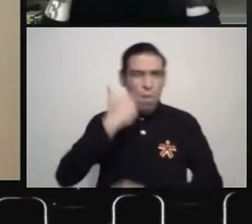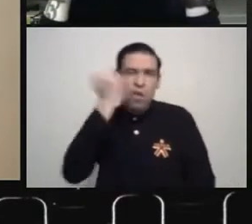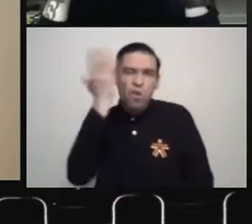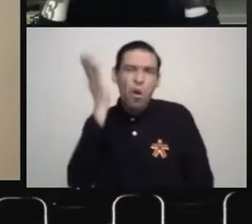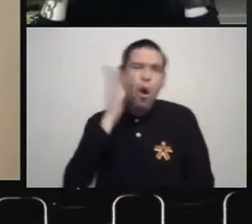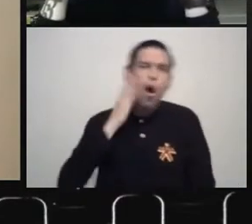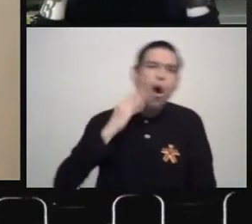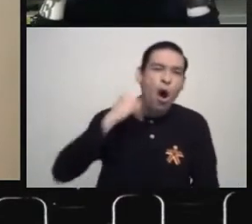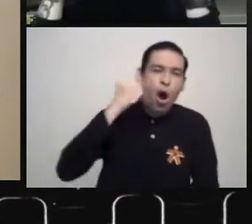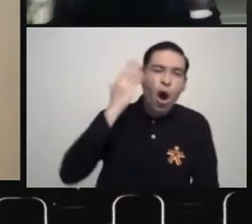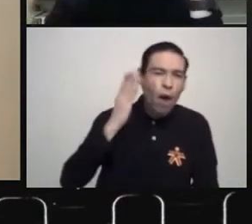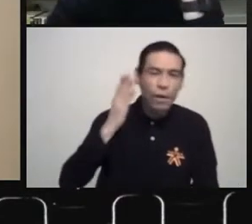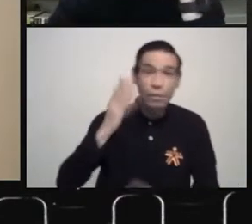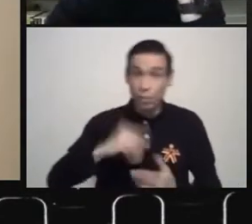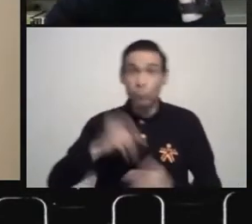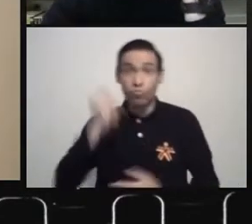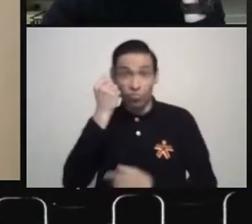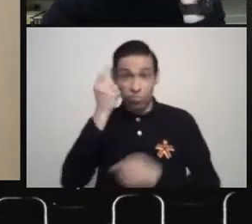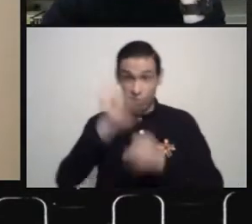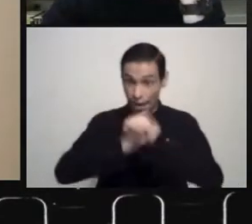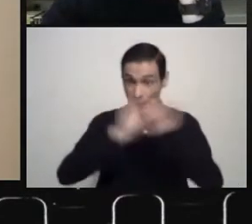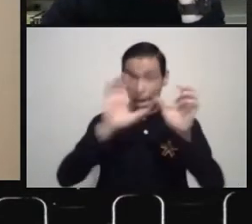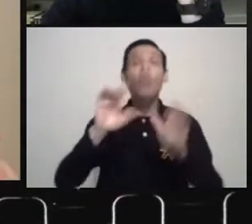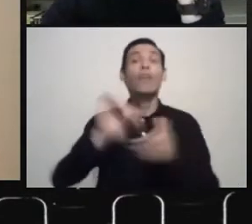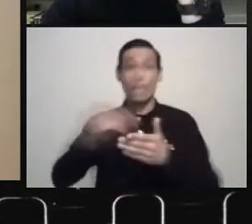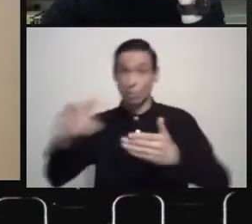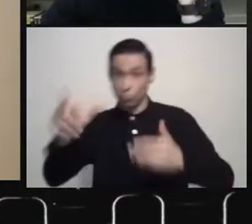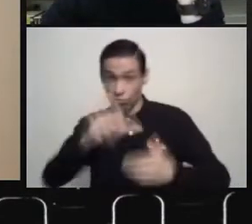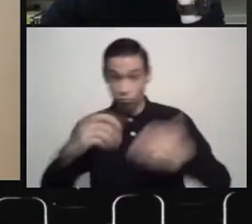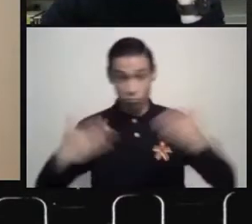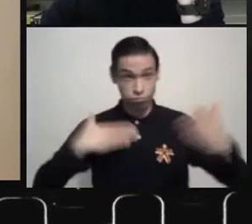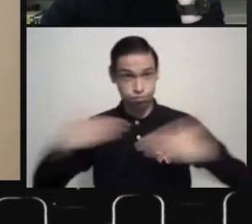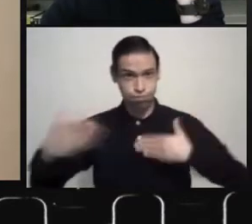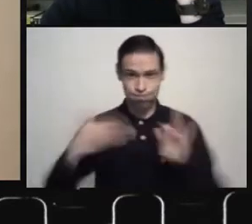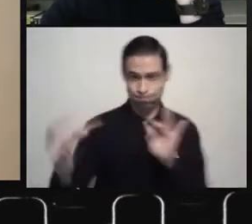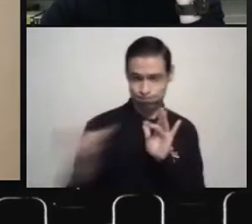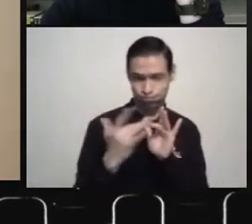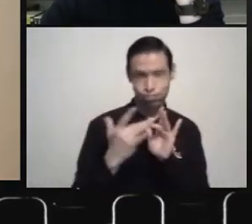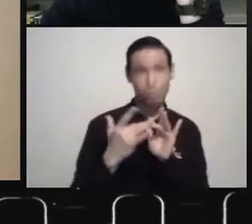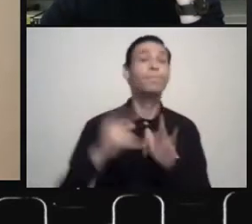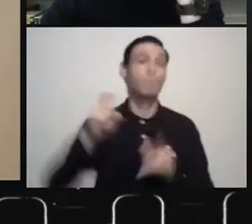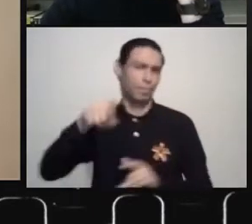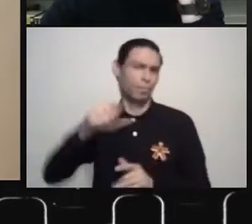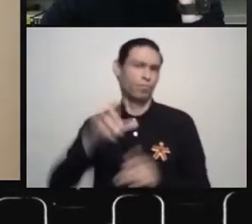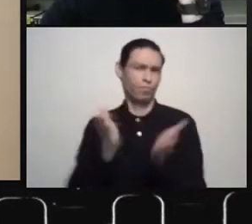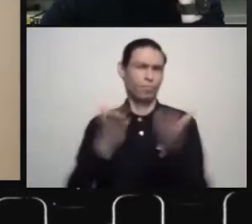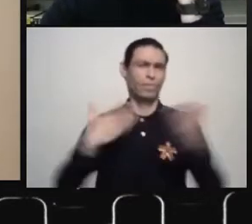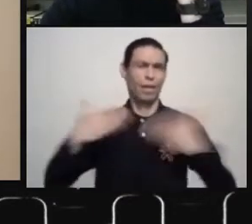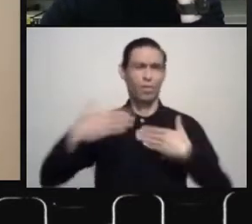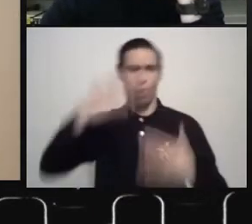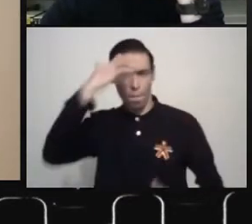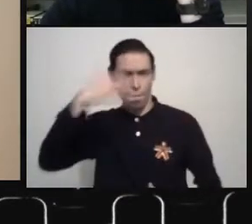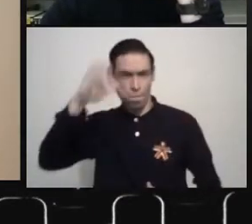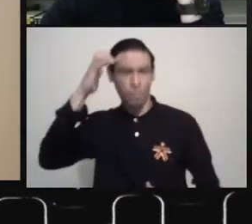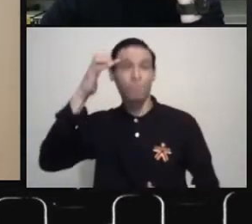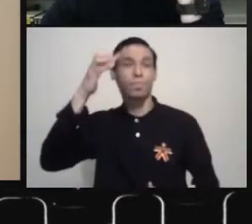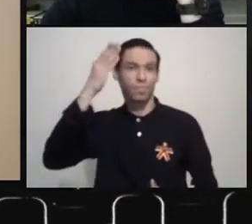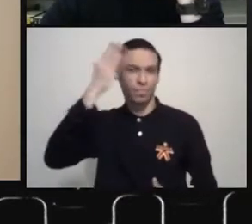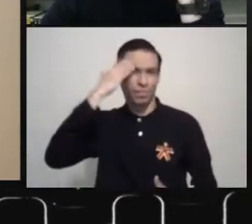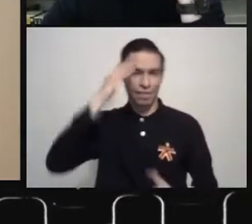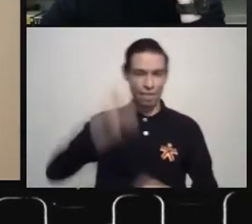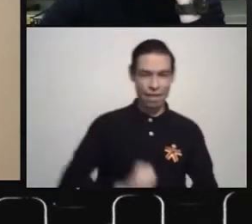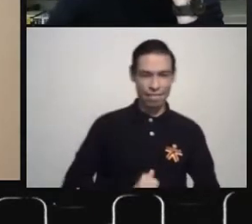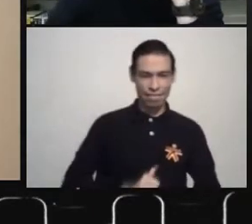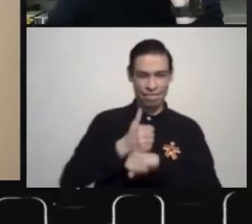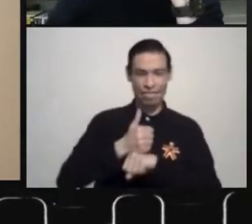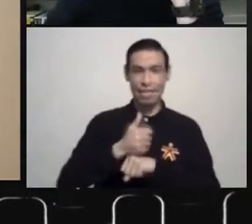va a estar con usted y va a ser incondicional, por supuesto, si es un actor muy profesional, ¿cierto? Porque también sabemos que tanto actores como directores, pues, han generado a